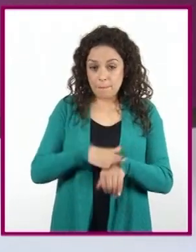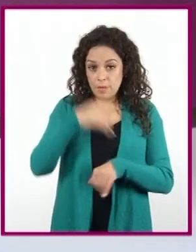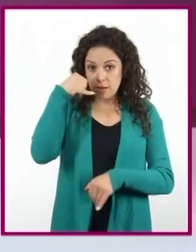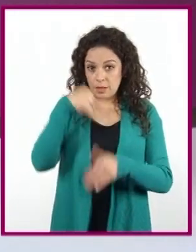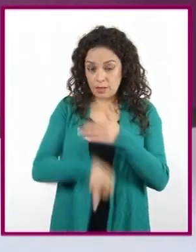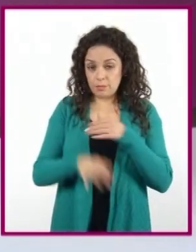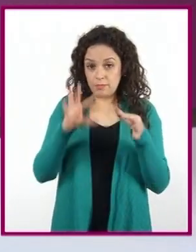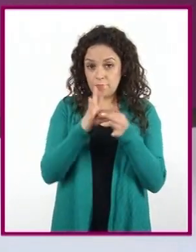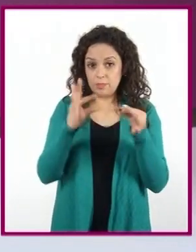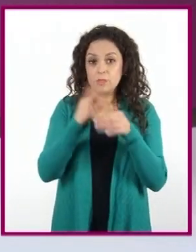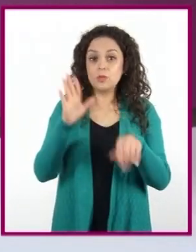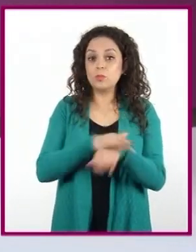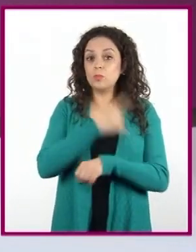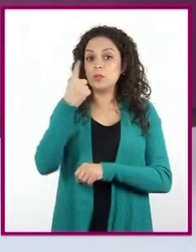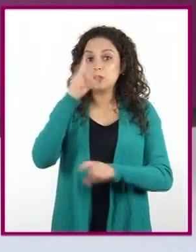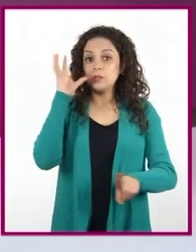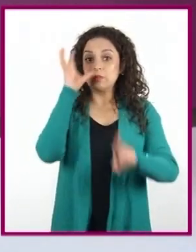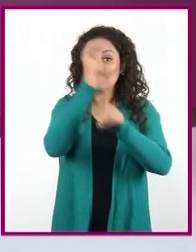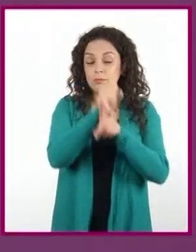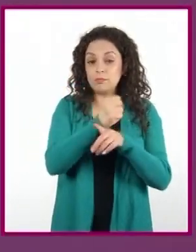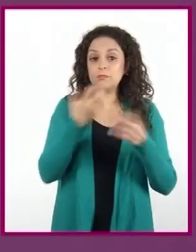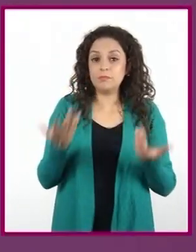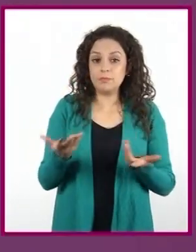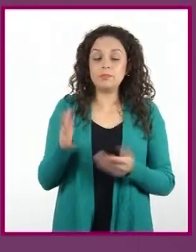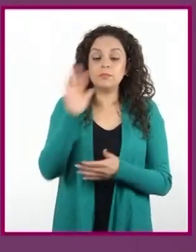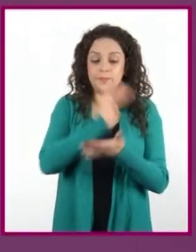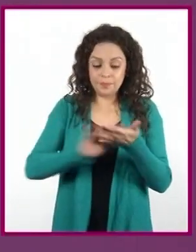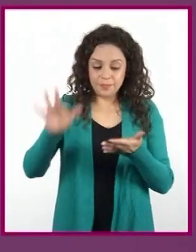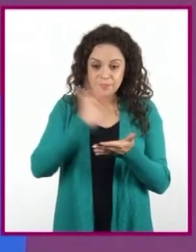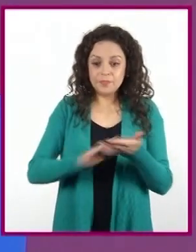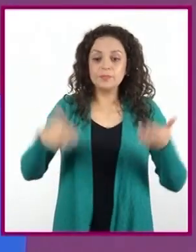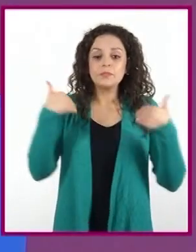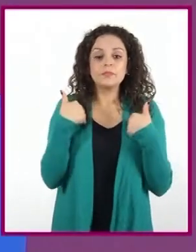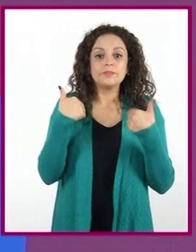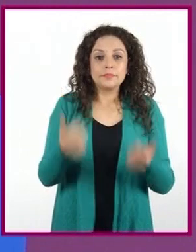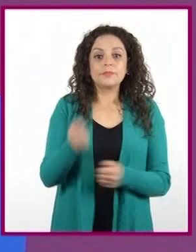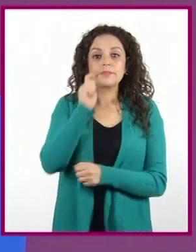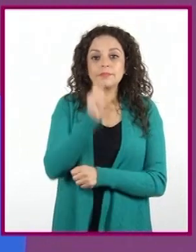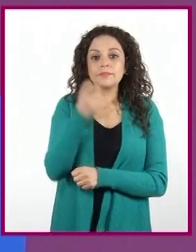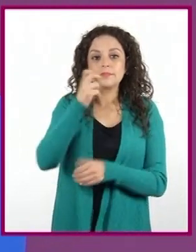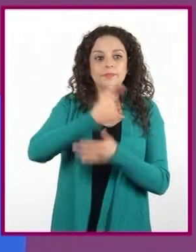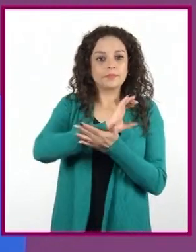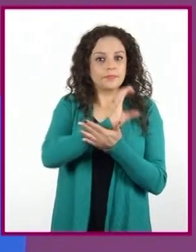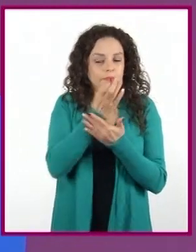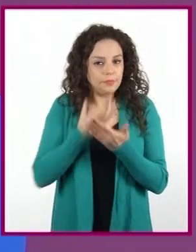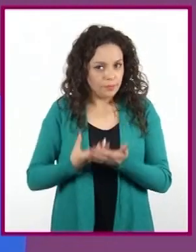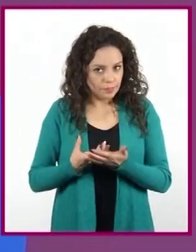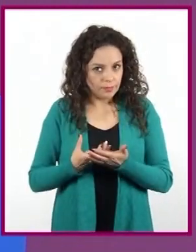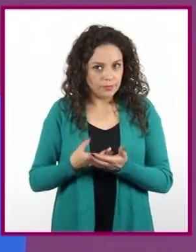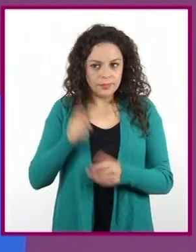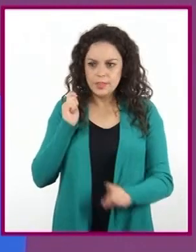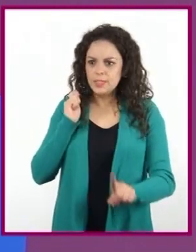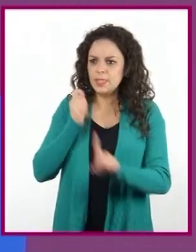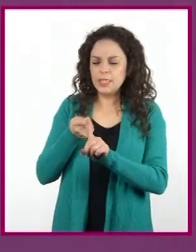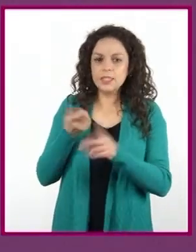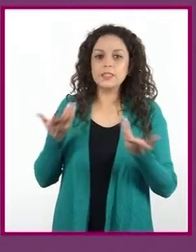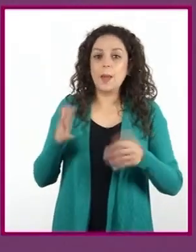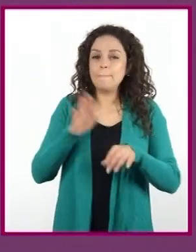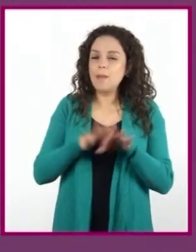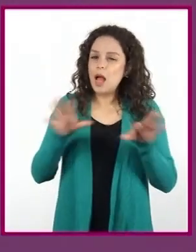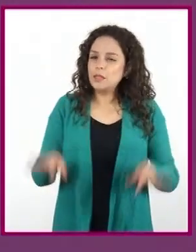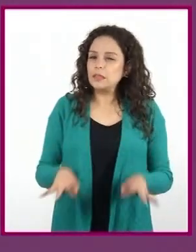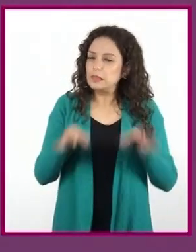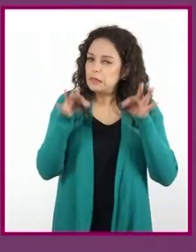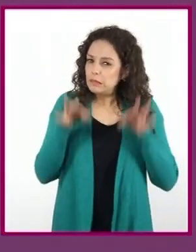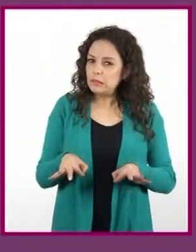que nuestro propósito es leer e interpretar contratos. El contrato se trata de un documento más formal y